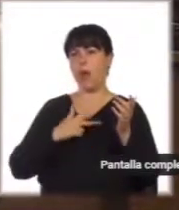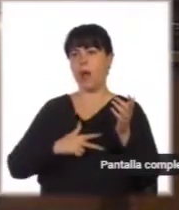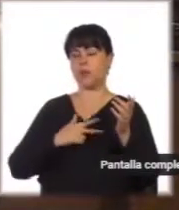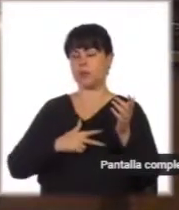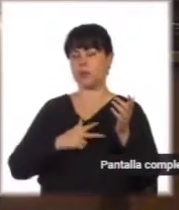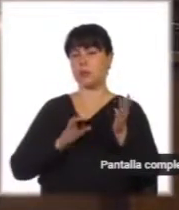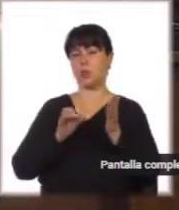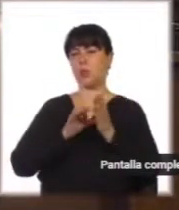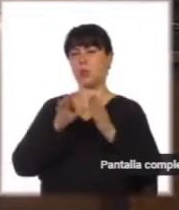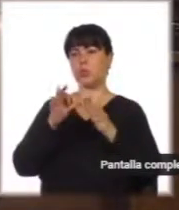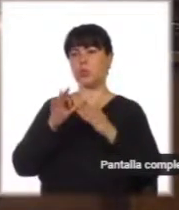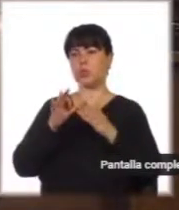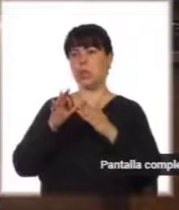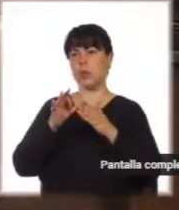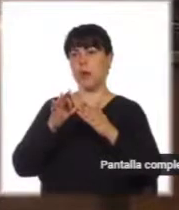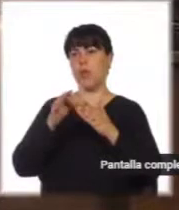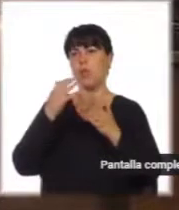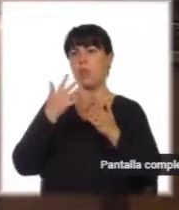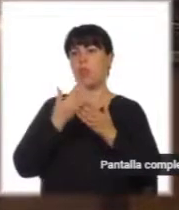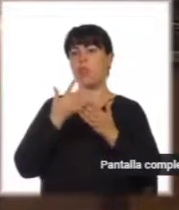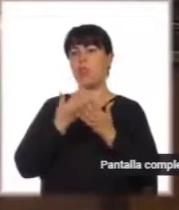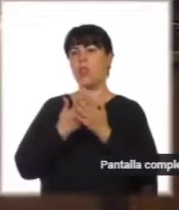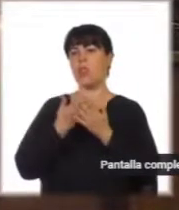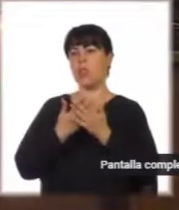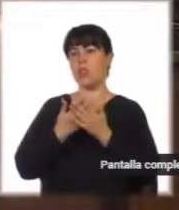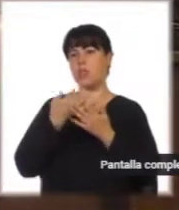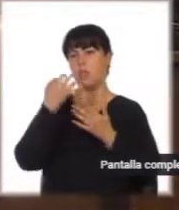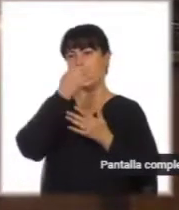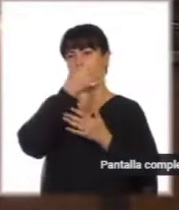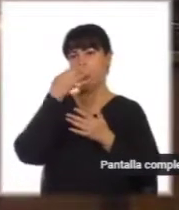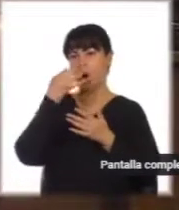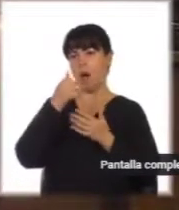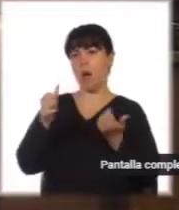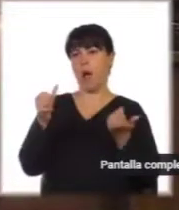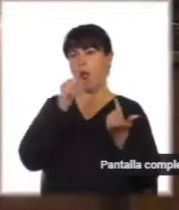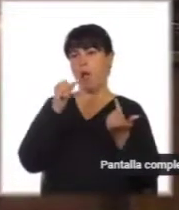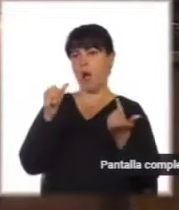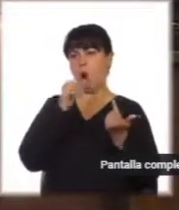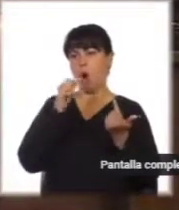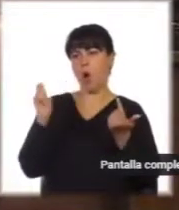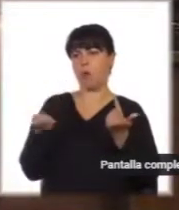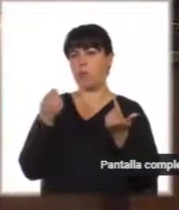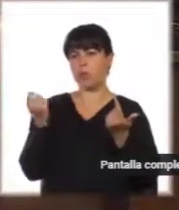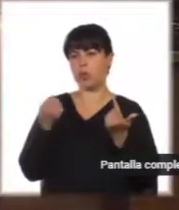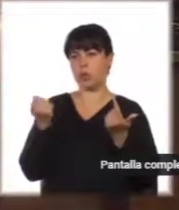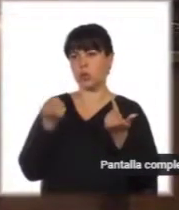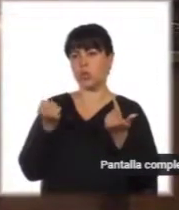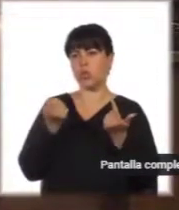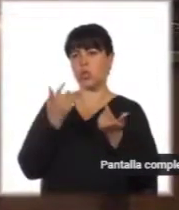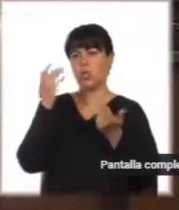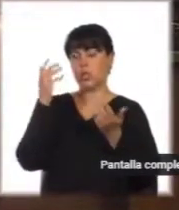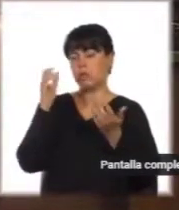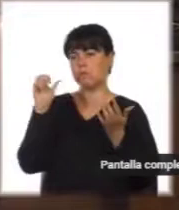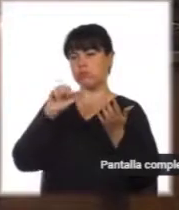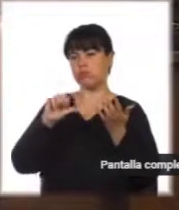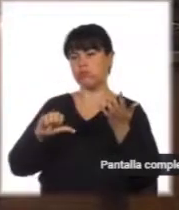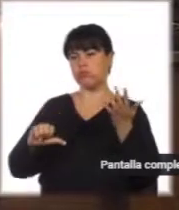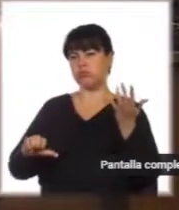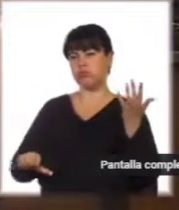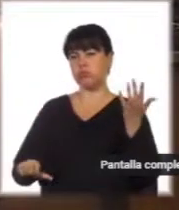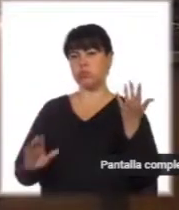un sistema de trata, consumo de drogas, alcoholismo, pobreza y miseria.